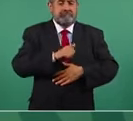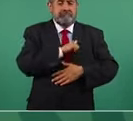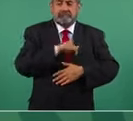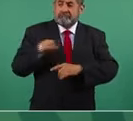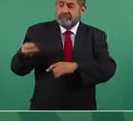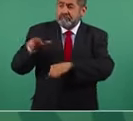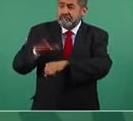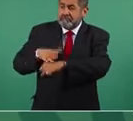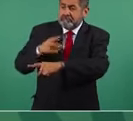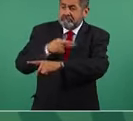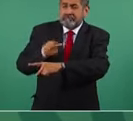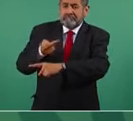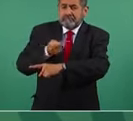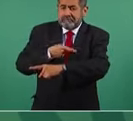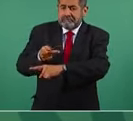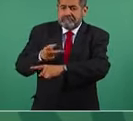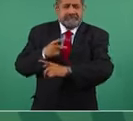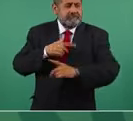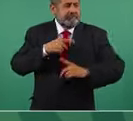empobreciendo,